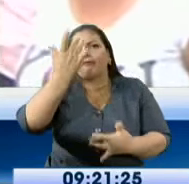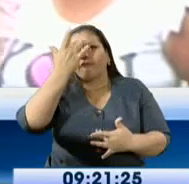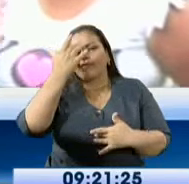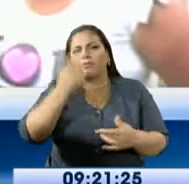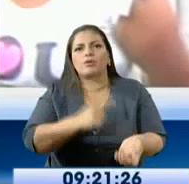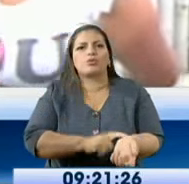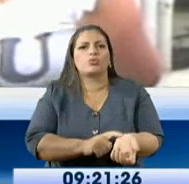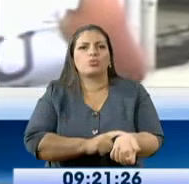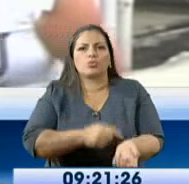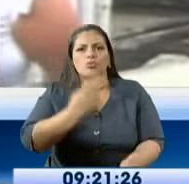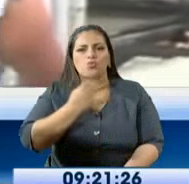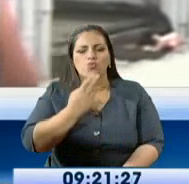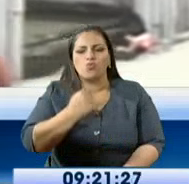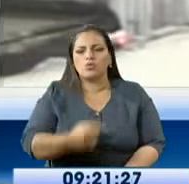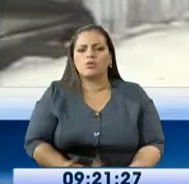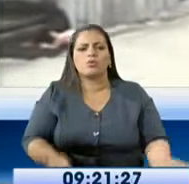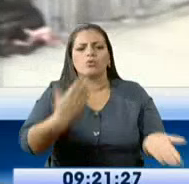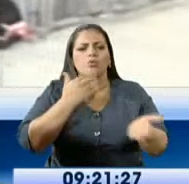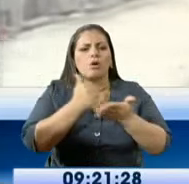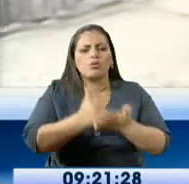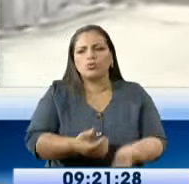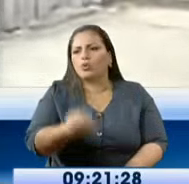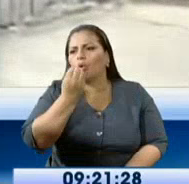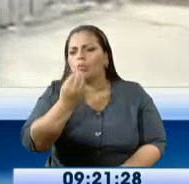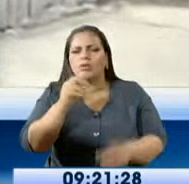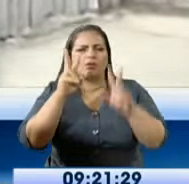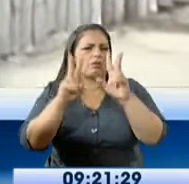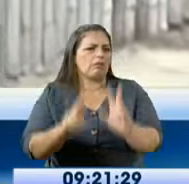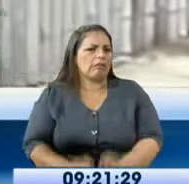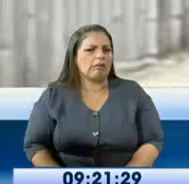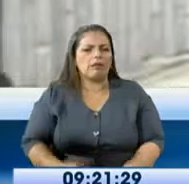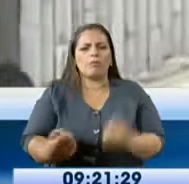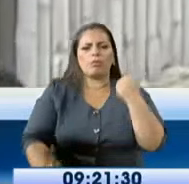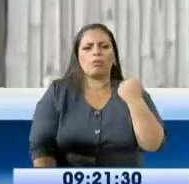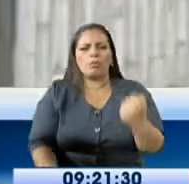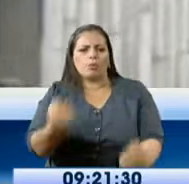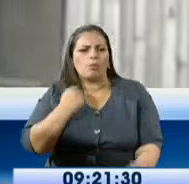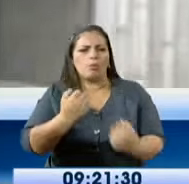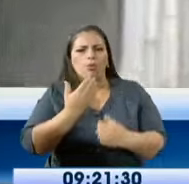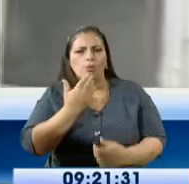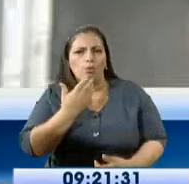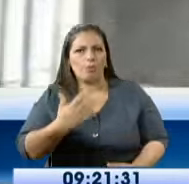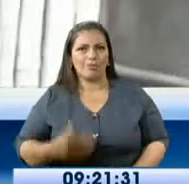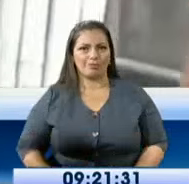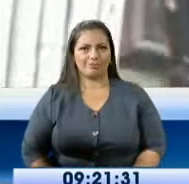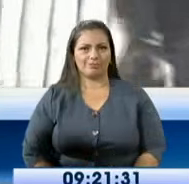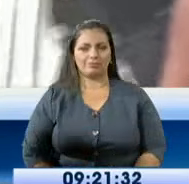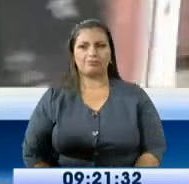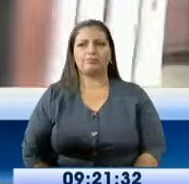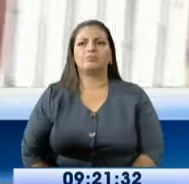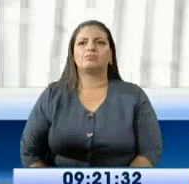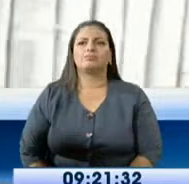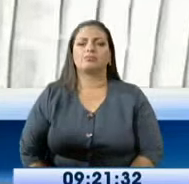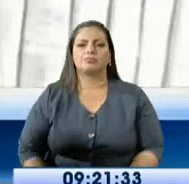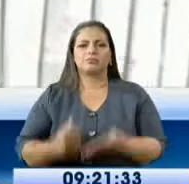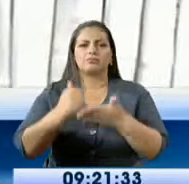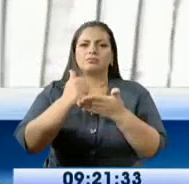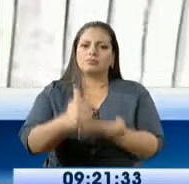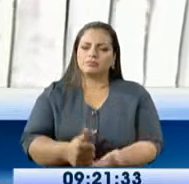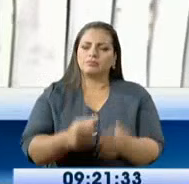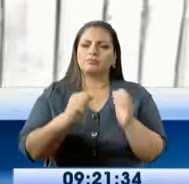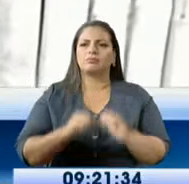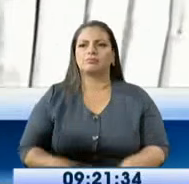alimentar, los ejercicios que deben de hacer. Pero si ustedes me dicen que aquí hay muchos jóvenes consumidores, de pronto también la capacitación puede ir dirigido a eso,